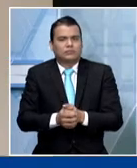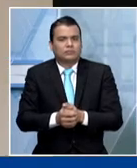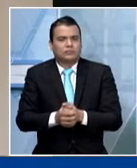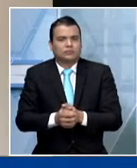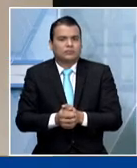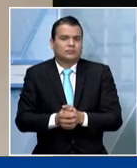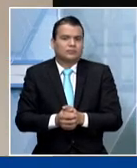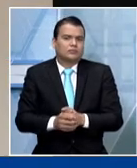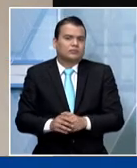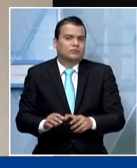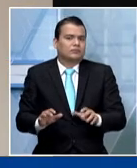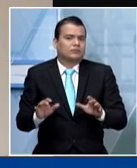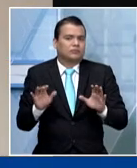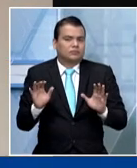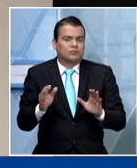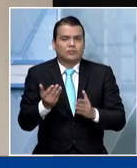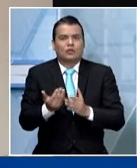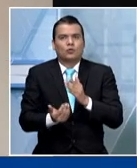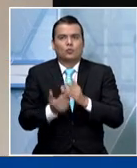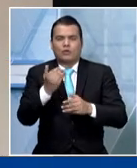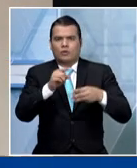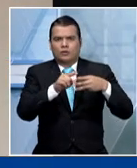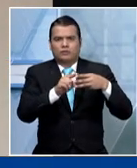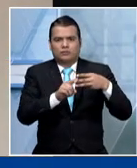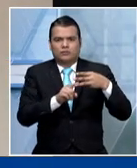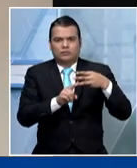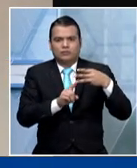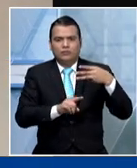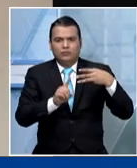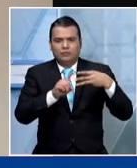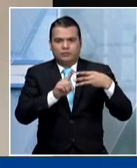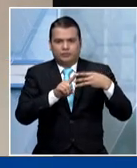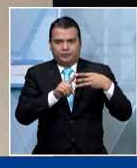Bueno, nosotros nos llegan dos refuerzos, tres, que es